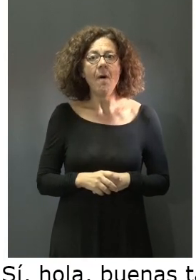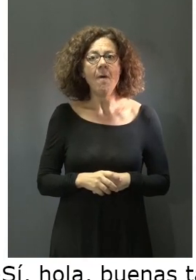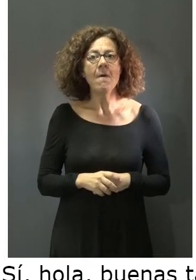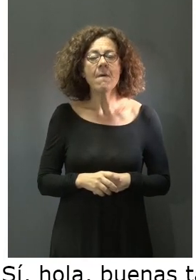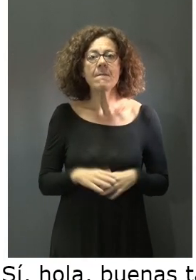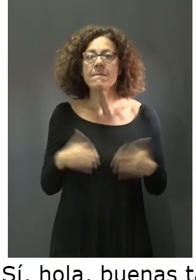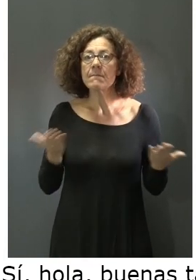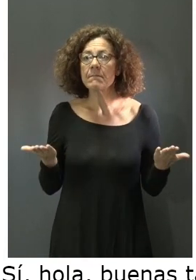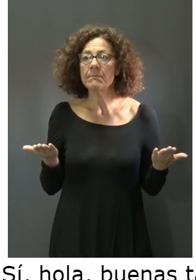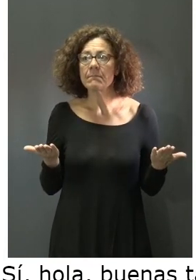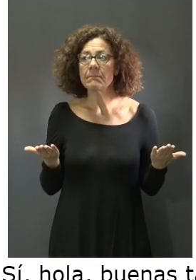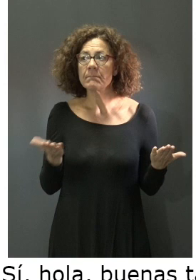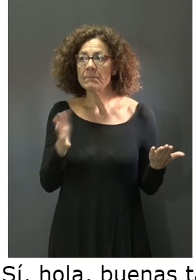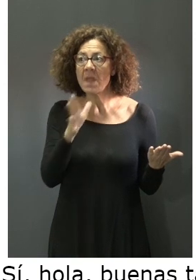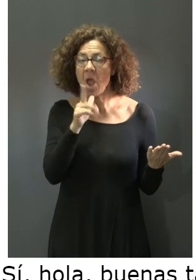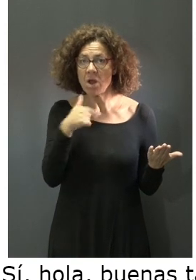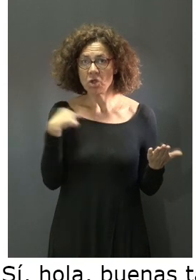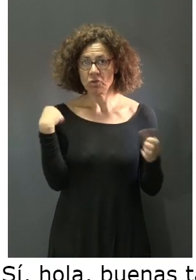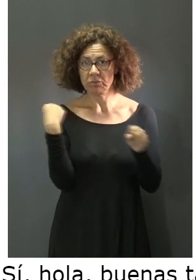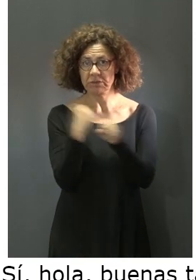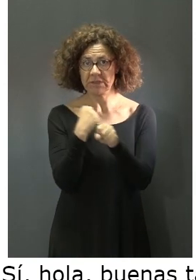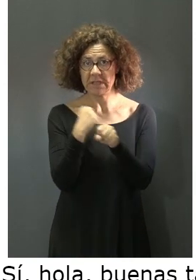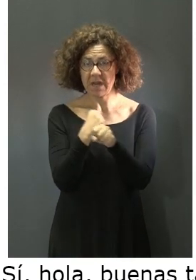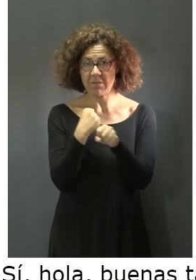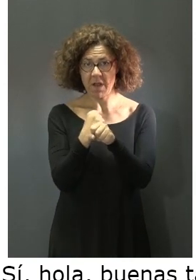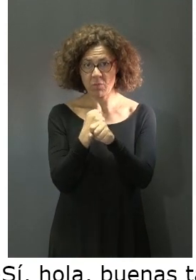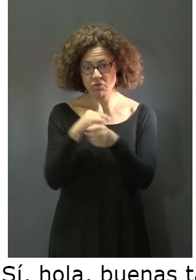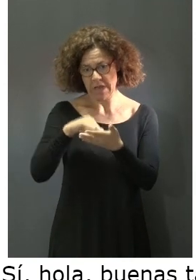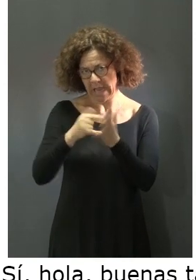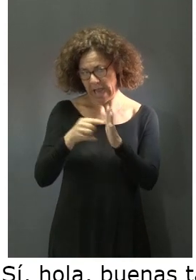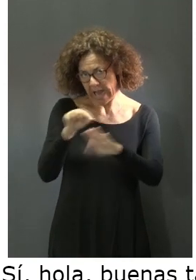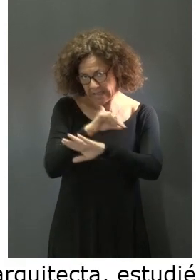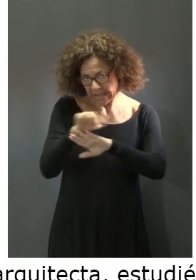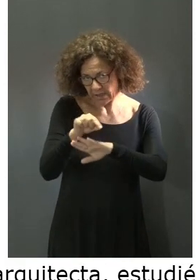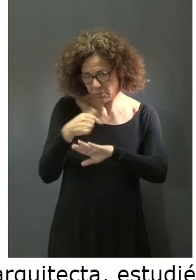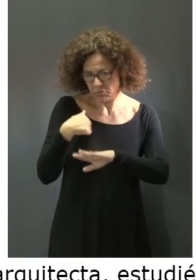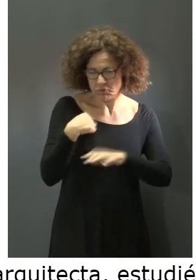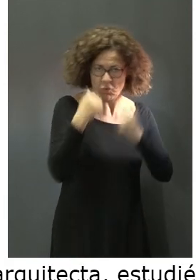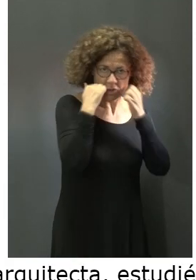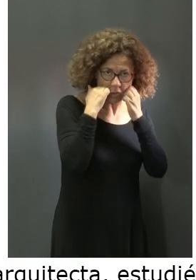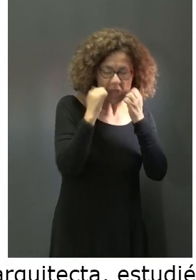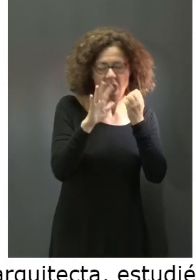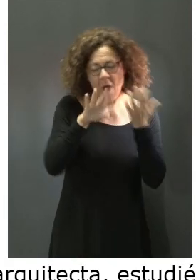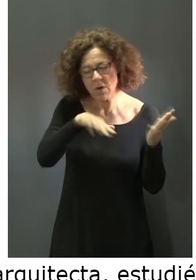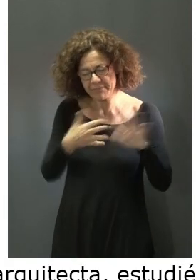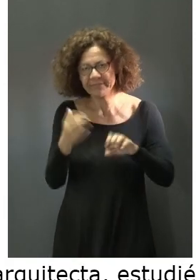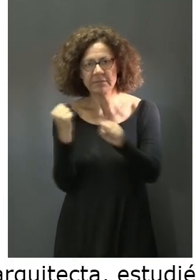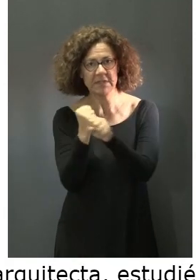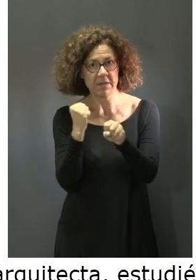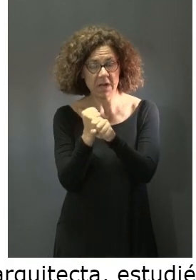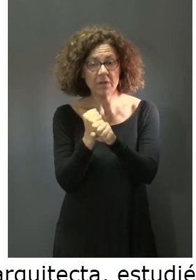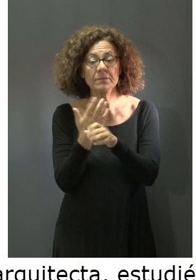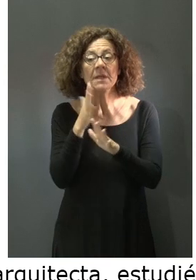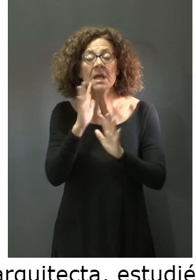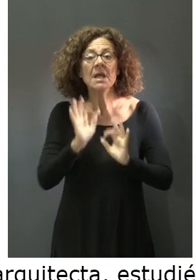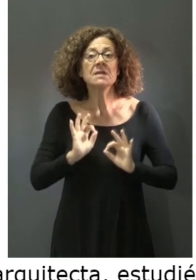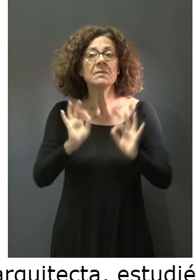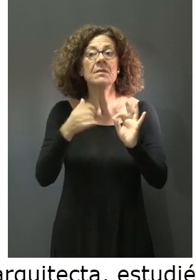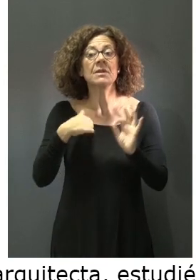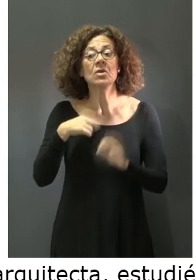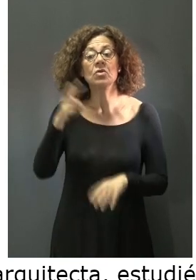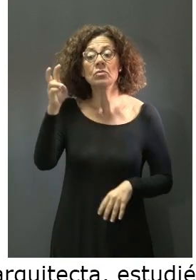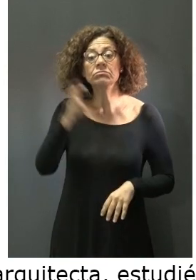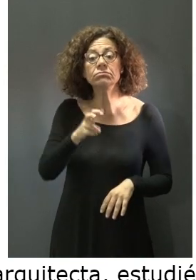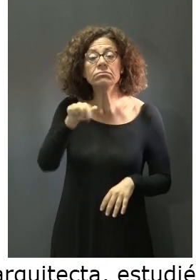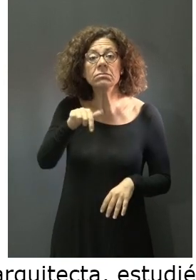Y bueno, ya actualmente estoy trabajando de arquitecta, ¿vale? De lo que estudié. Y bueno, sobre todo estoy aquí